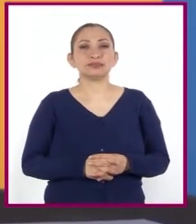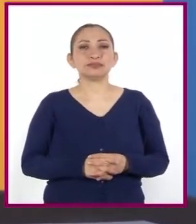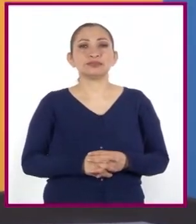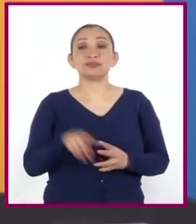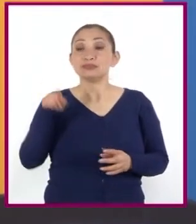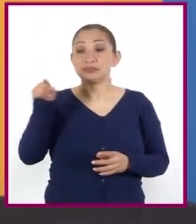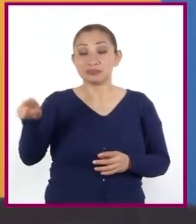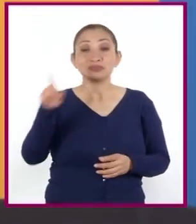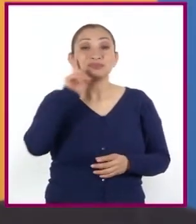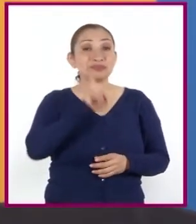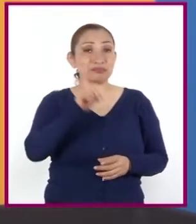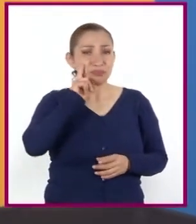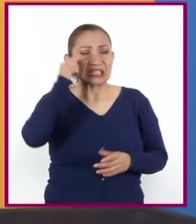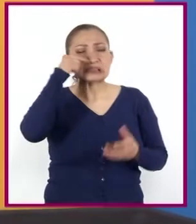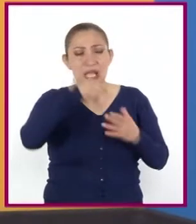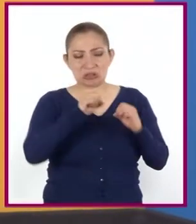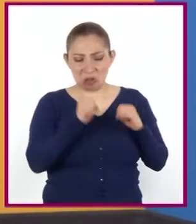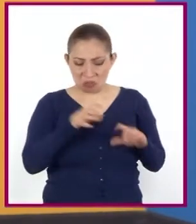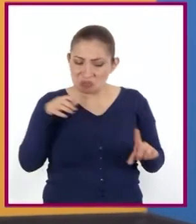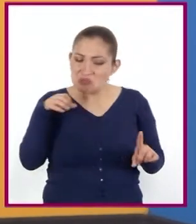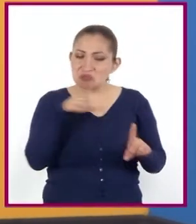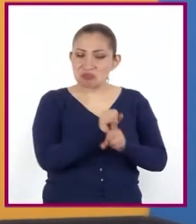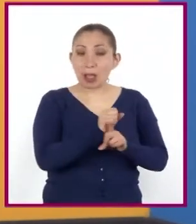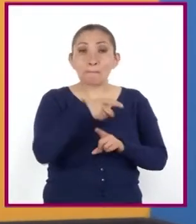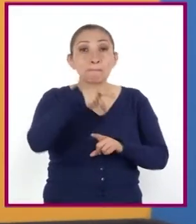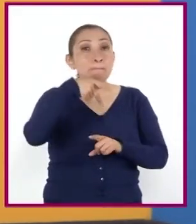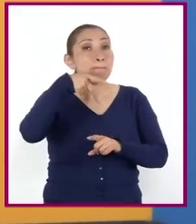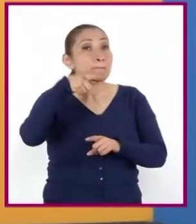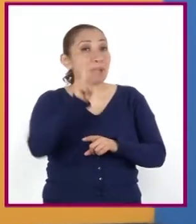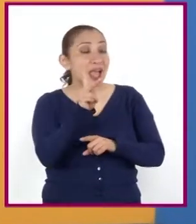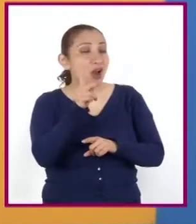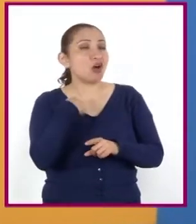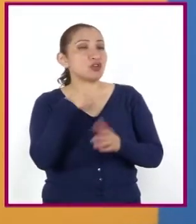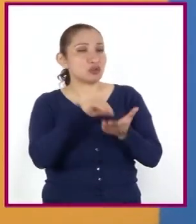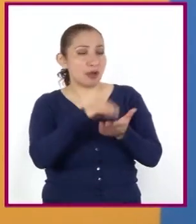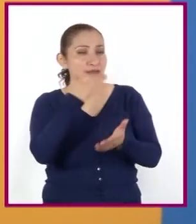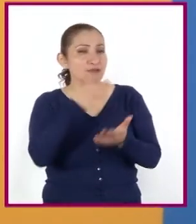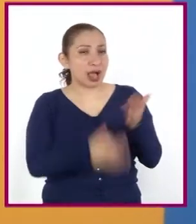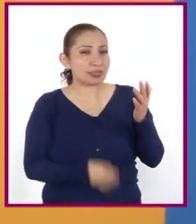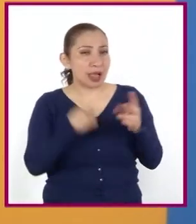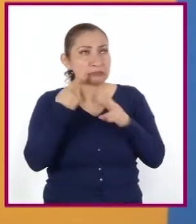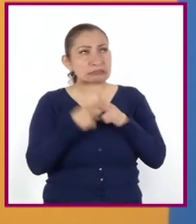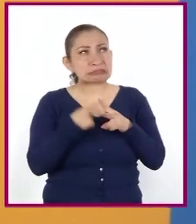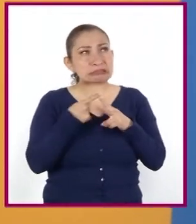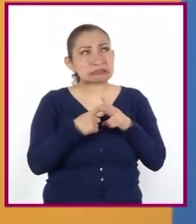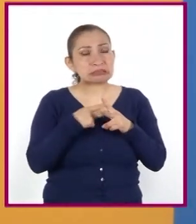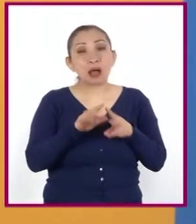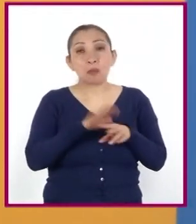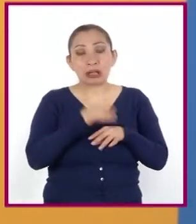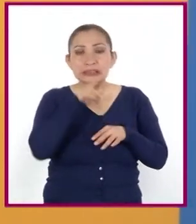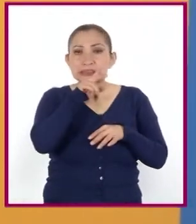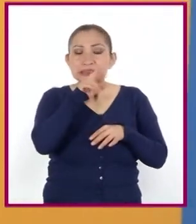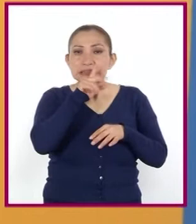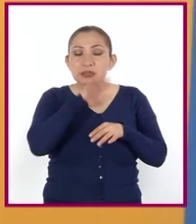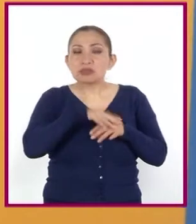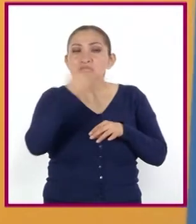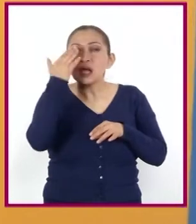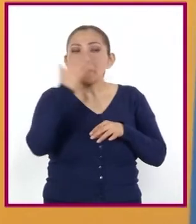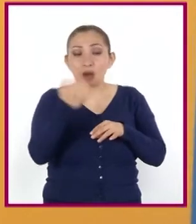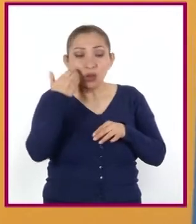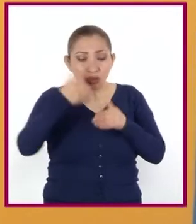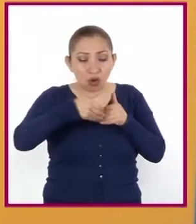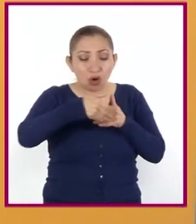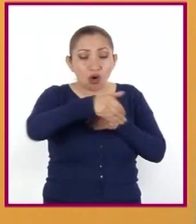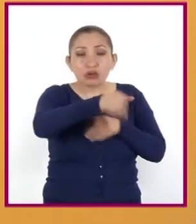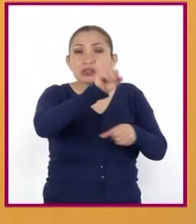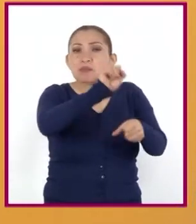Ella está convencida que lo va a lograr. Sin embargo, aún debe hacer cálculos, ya que está preocupada por saber en